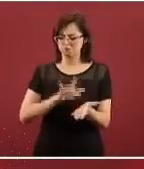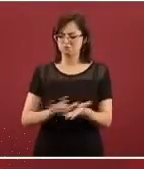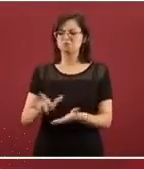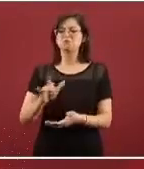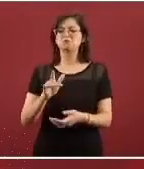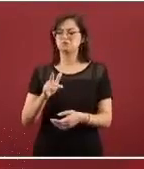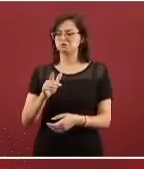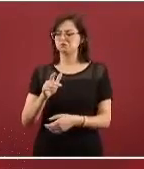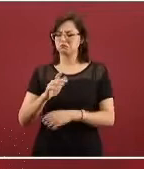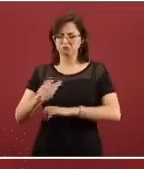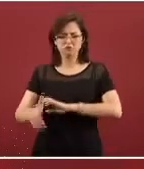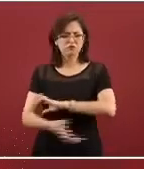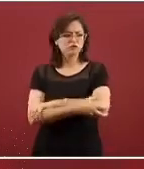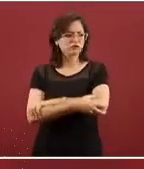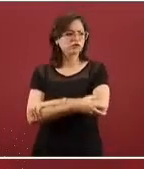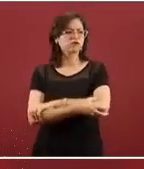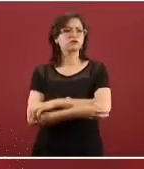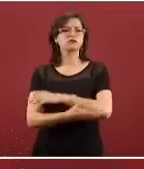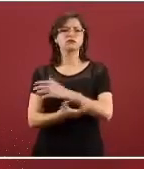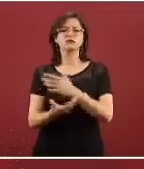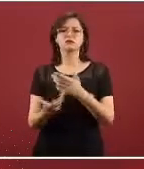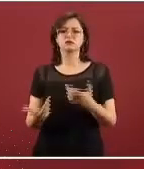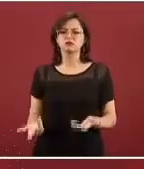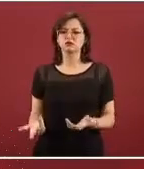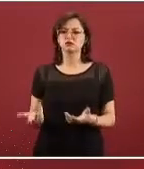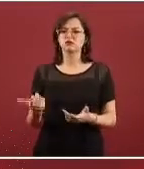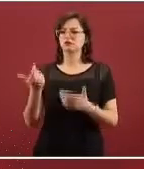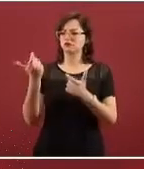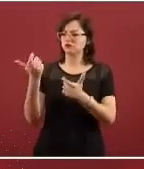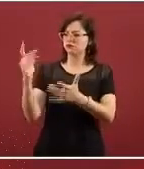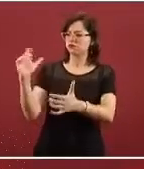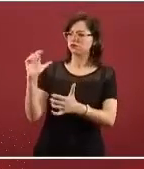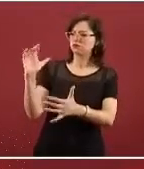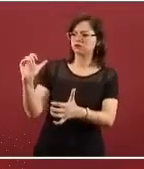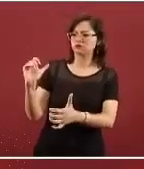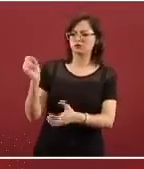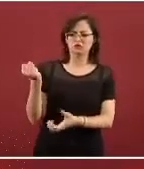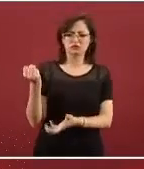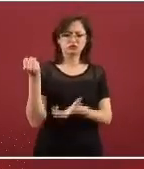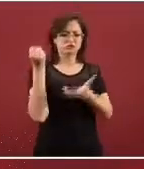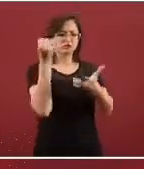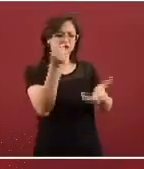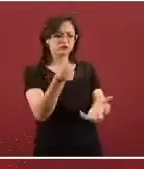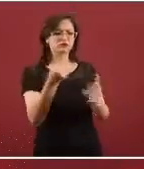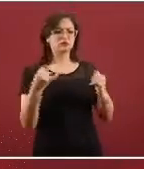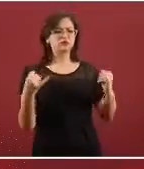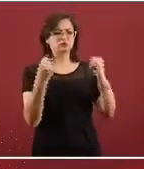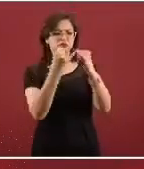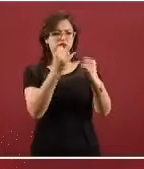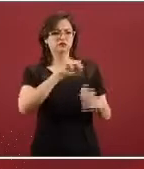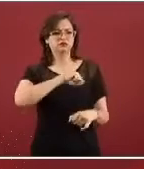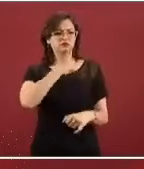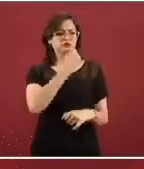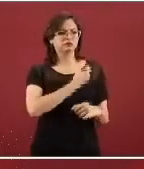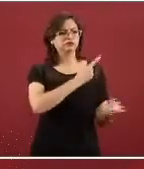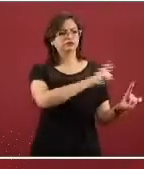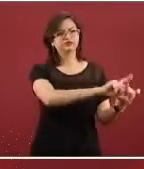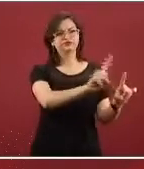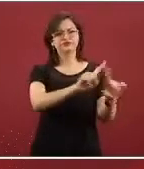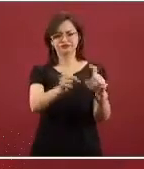respaldo, han reunido incluso fondos para aportar a las diferentes instituciones